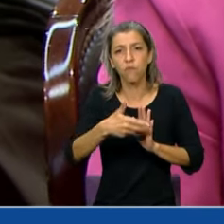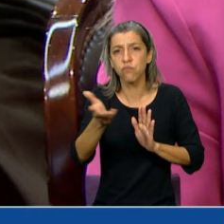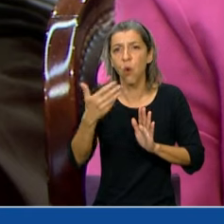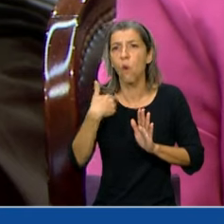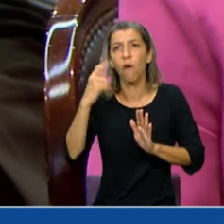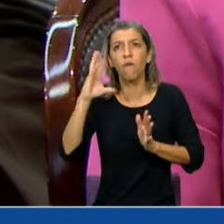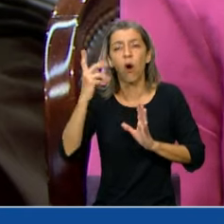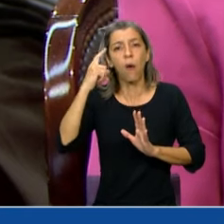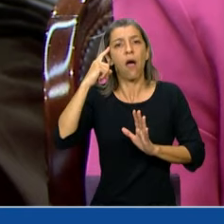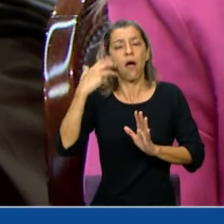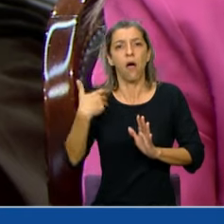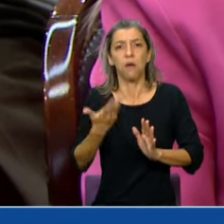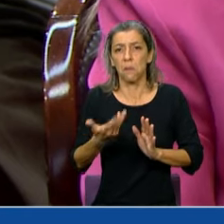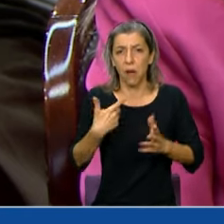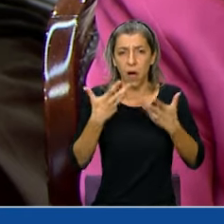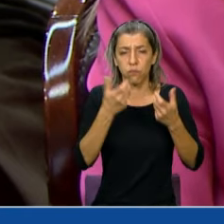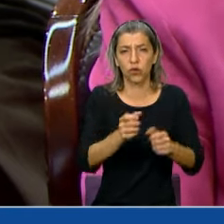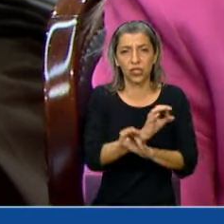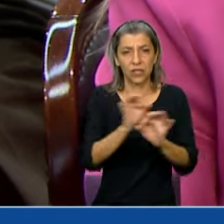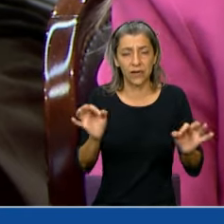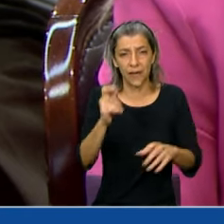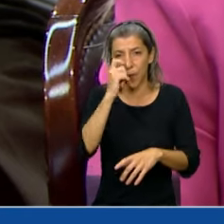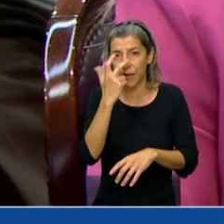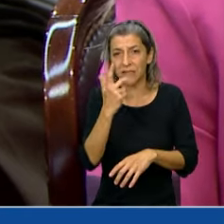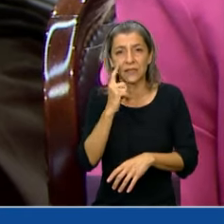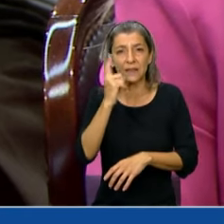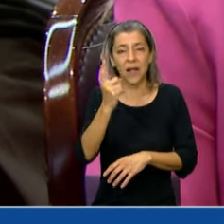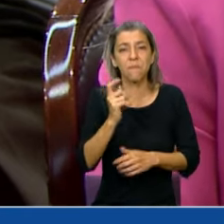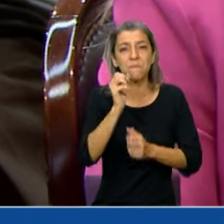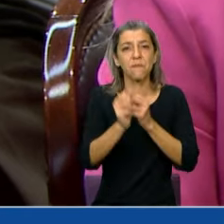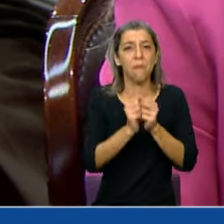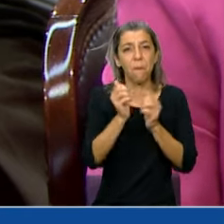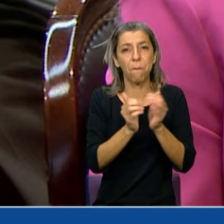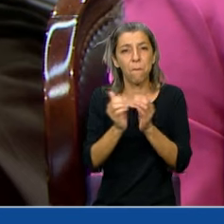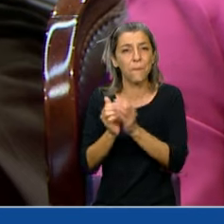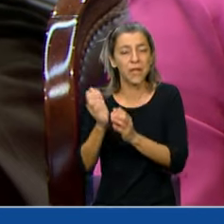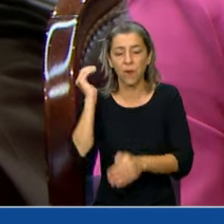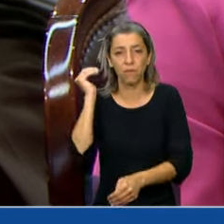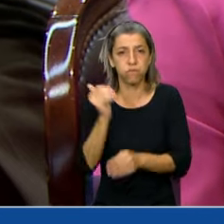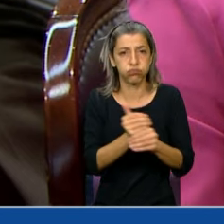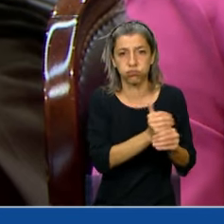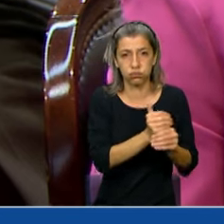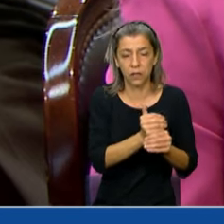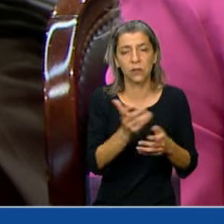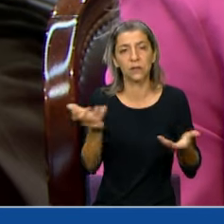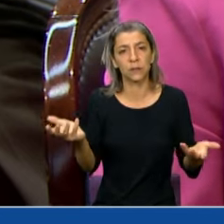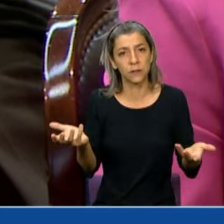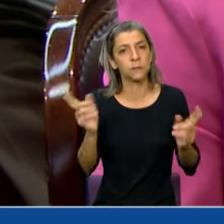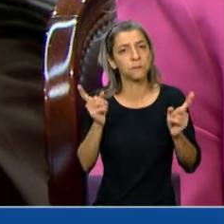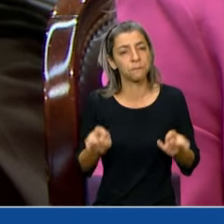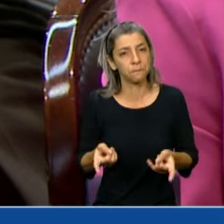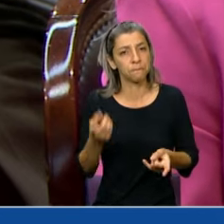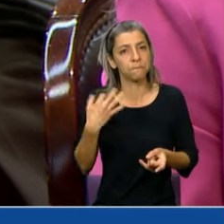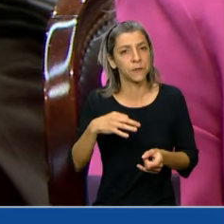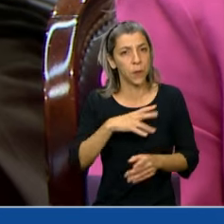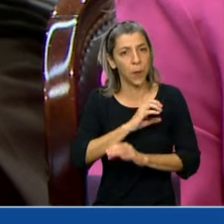contrario fueron 23,000 las pymes que se destruyeron pero también tenemos que decir